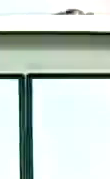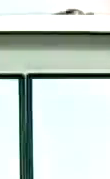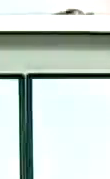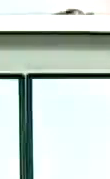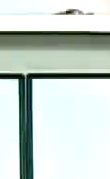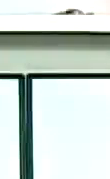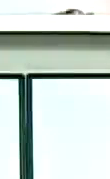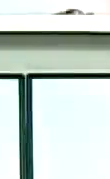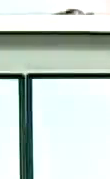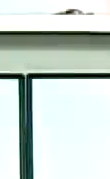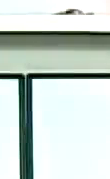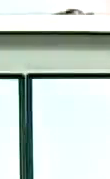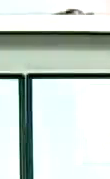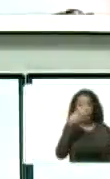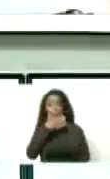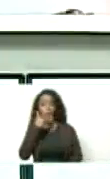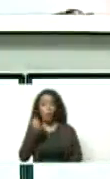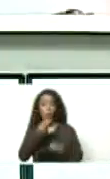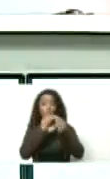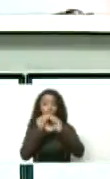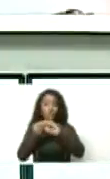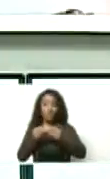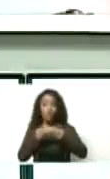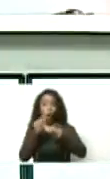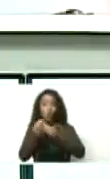Bueno, son videitos que hay que ir mejorando la calidad.